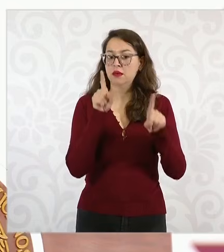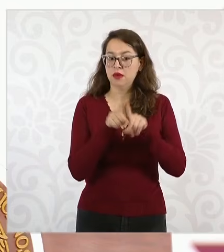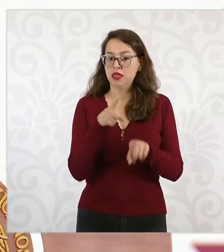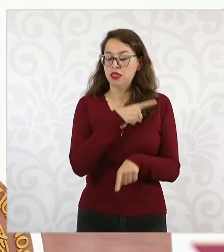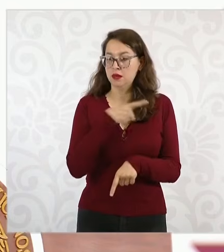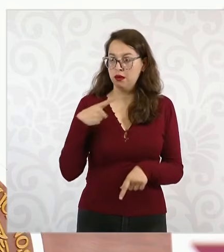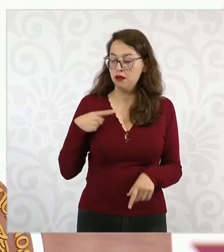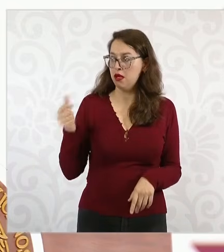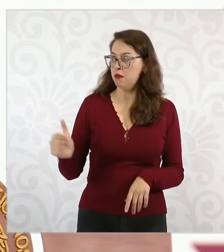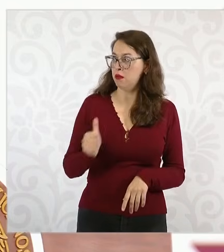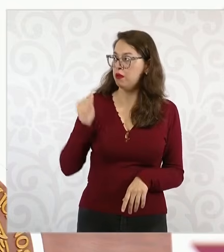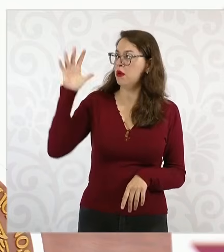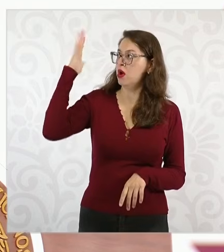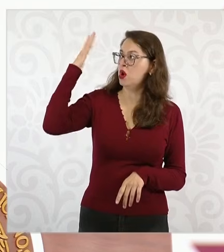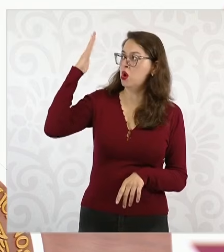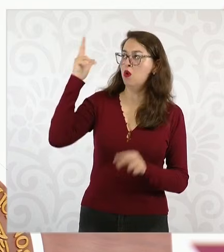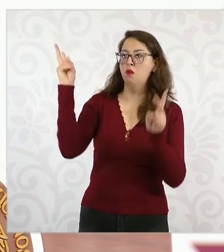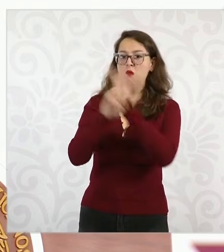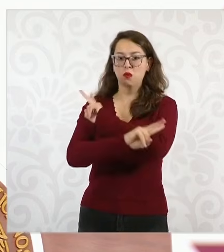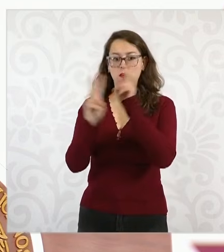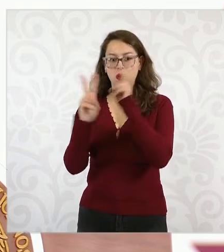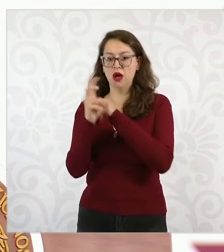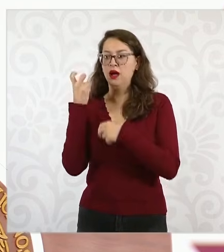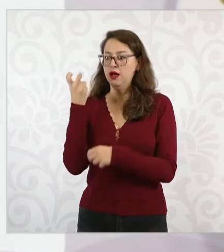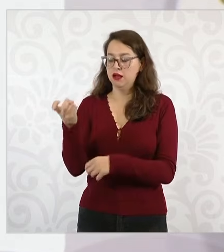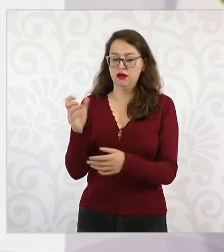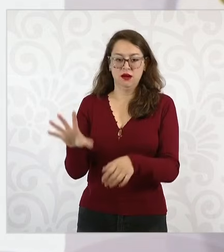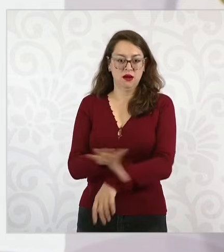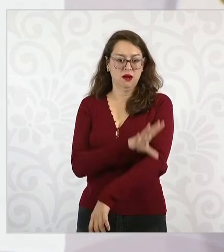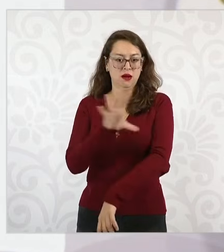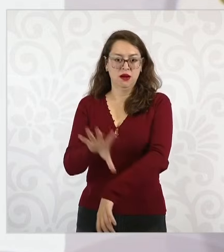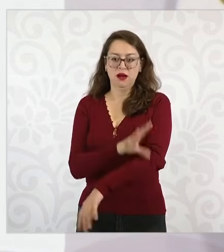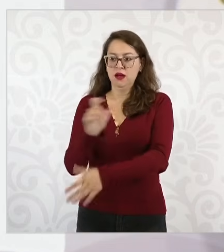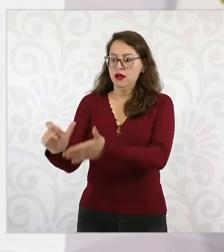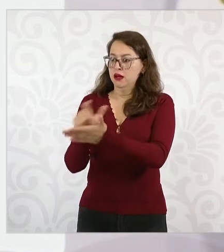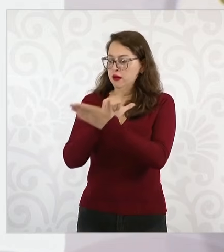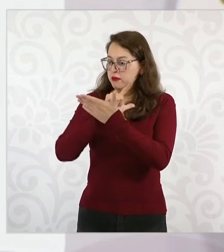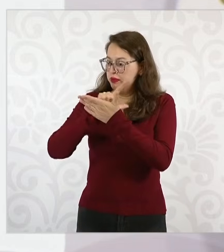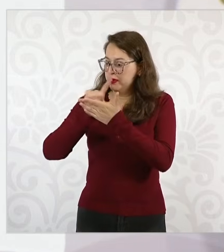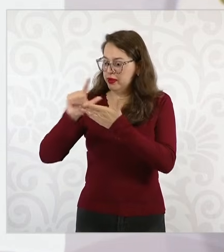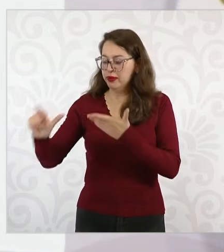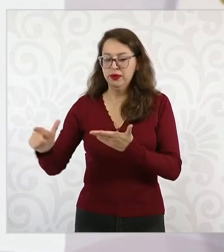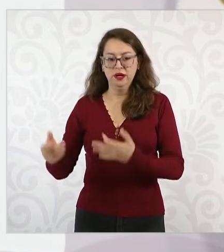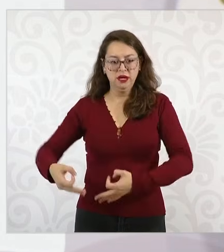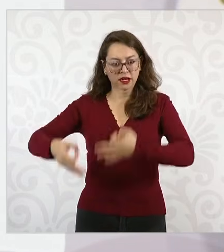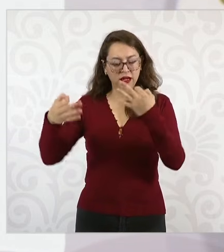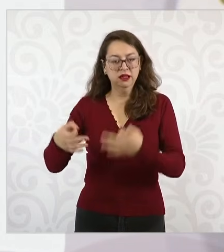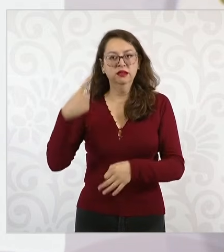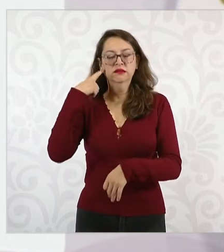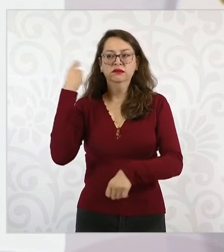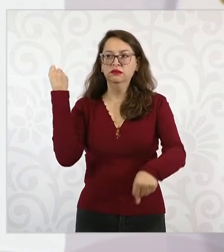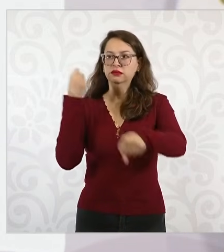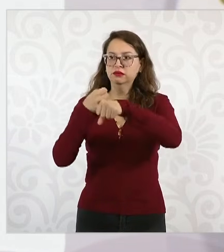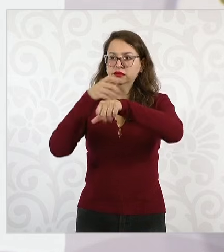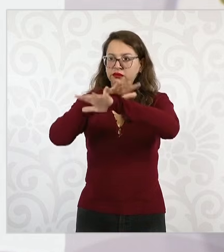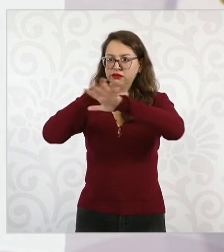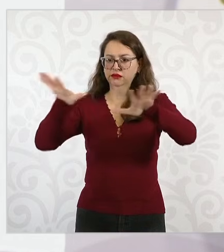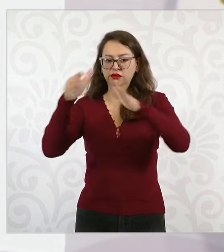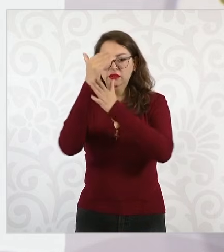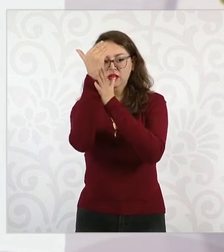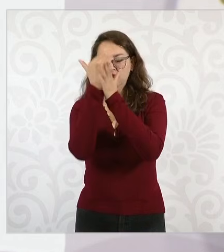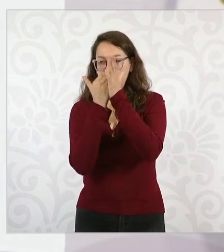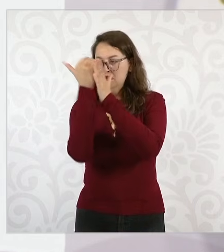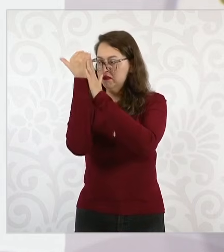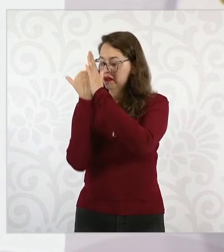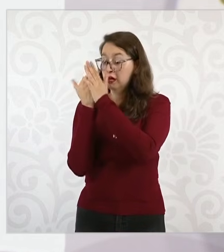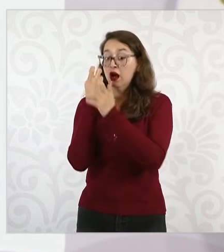viento, y son energías limpias que permiten que haya menos impactos ambientales. Entonces,